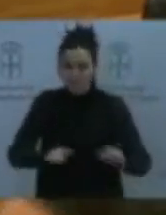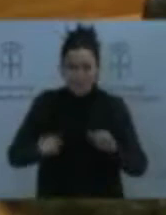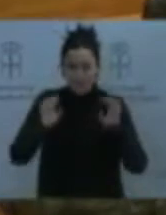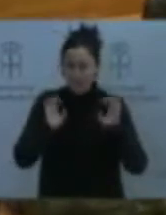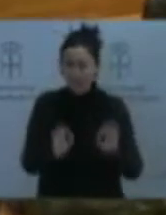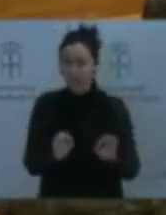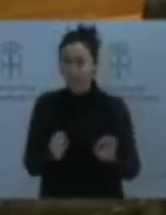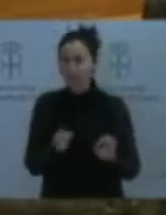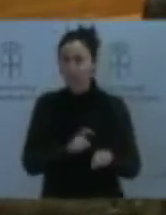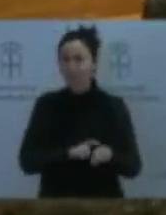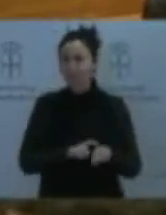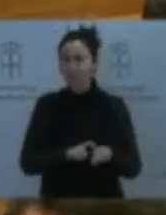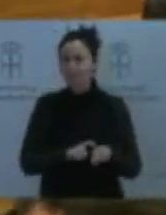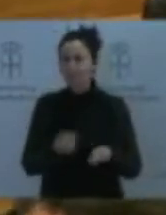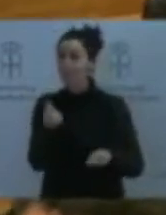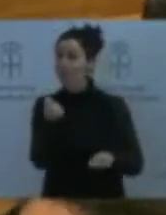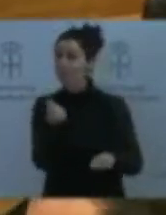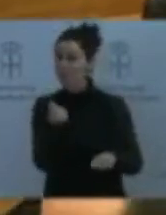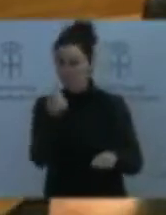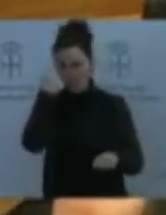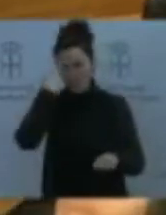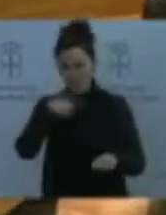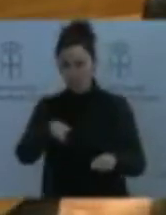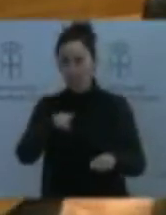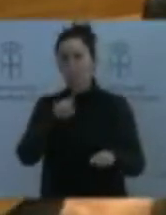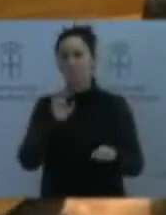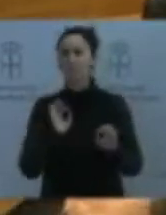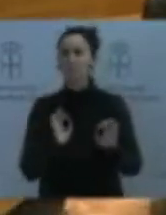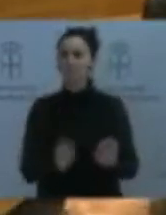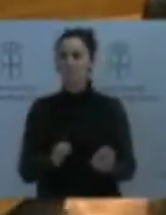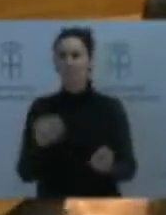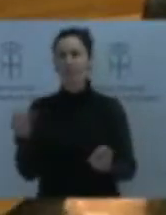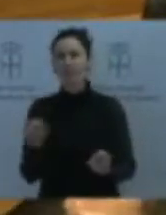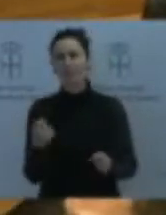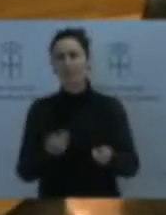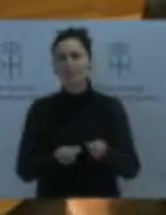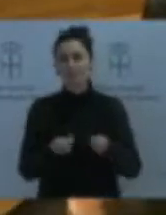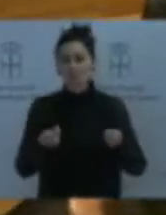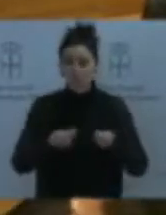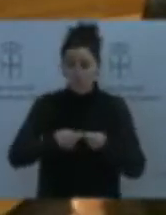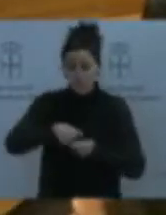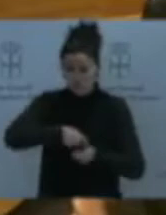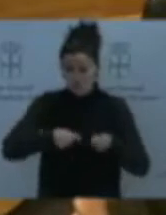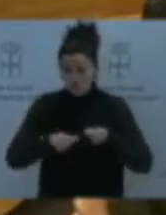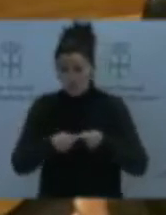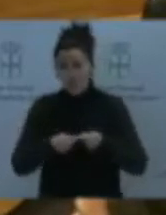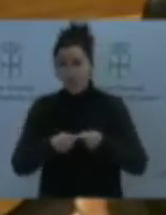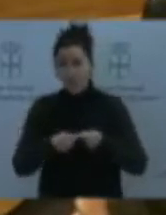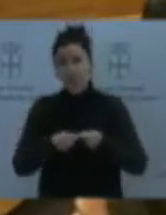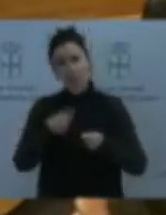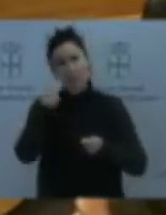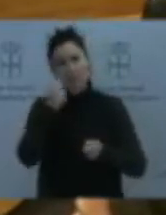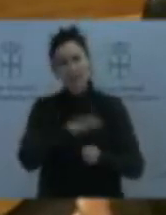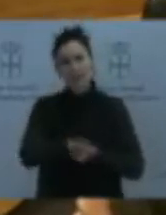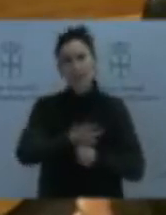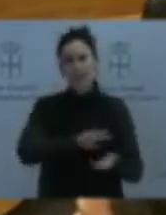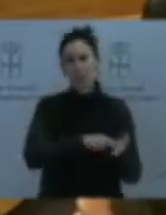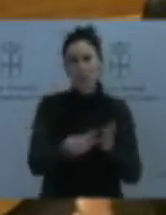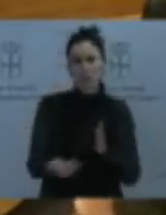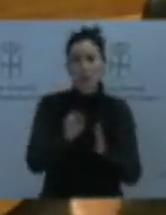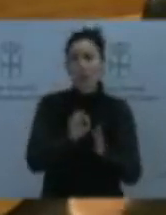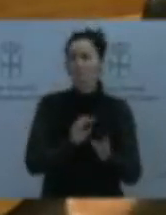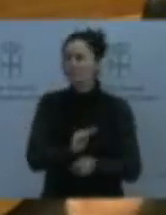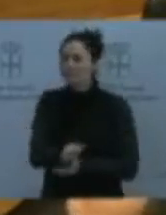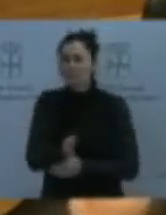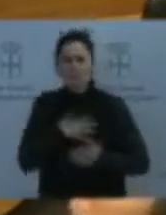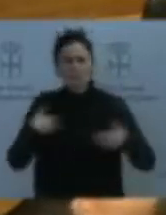tendrán que aparecer unos socios fiables en el campo tecnológico, en la inversión, lo que usted consideró oportuno. Ya había noticias también de